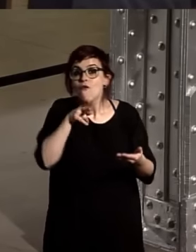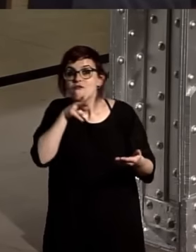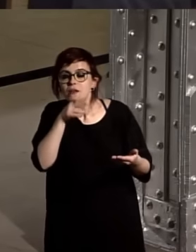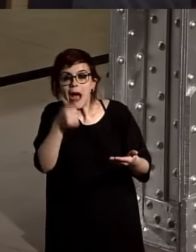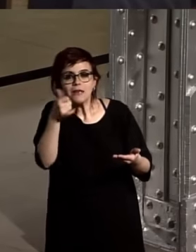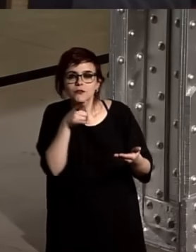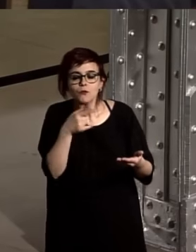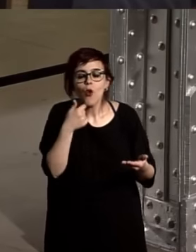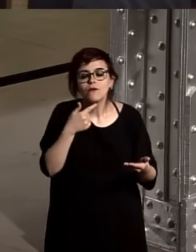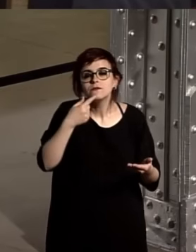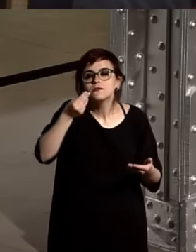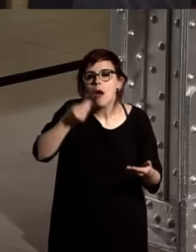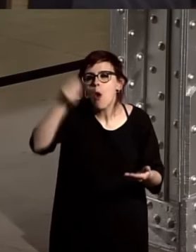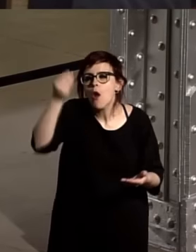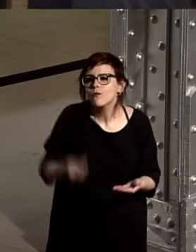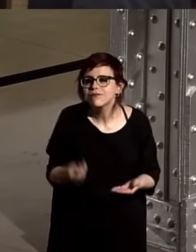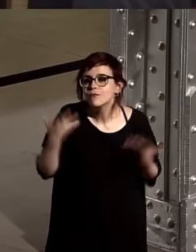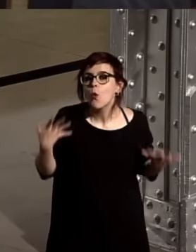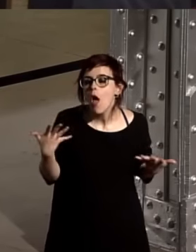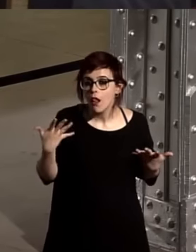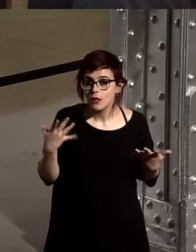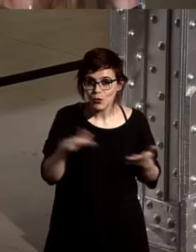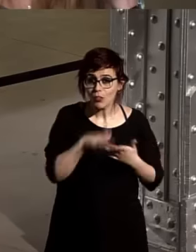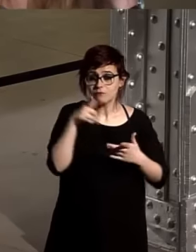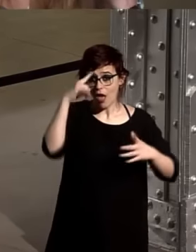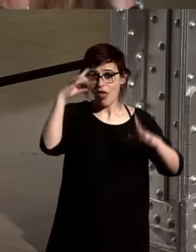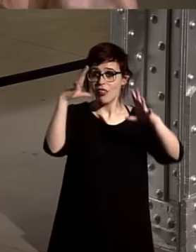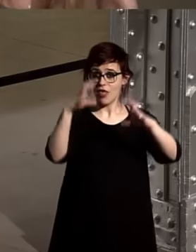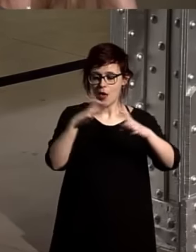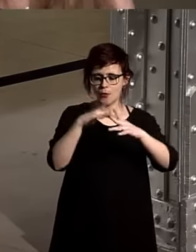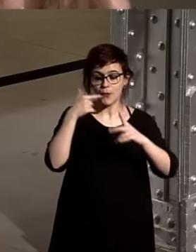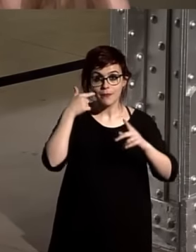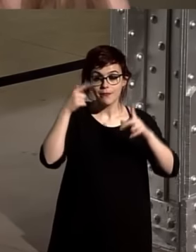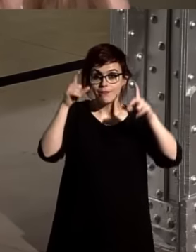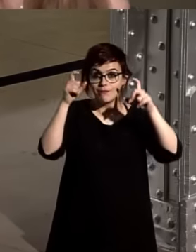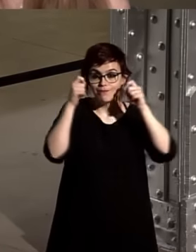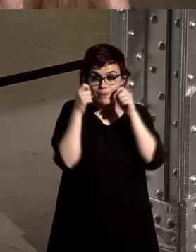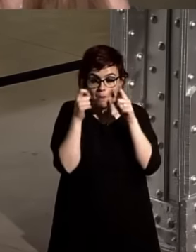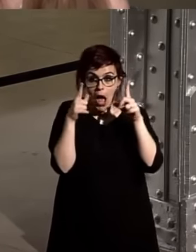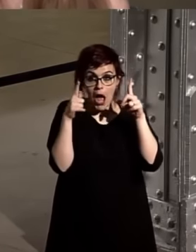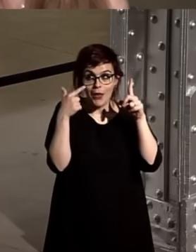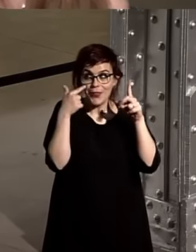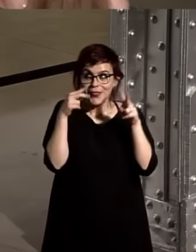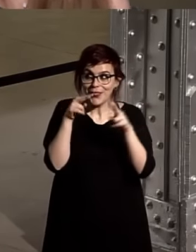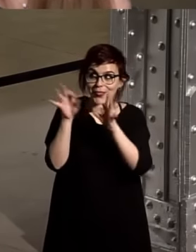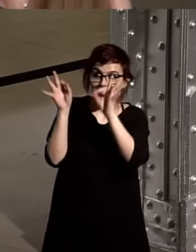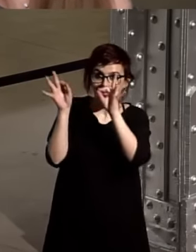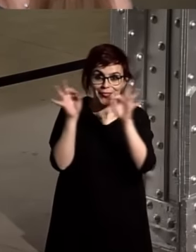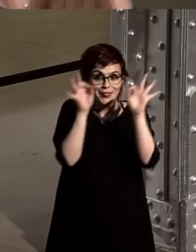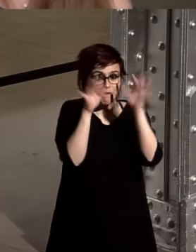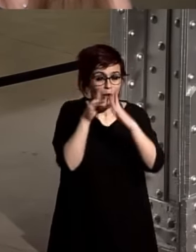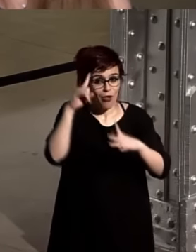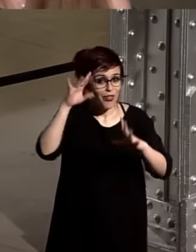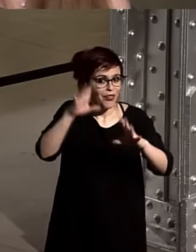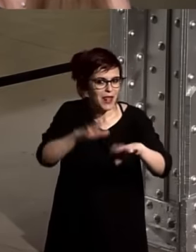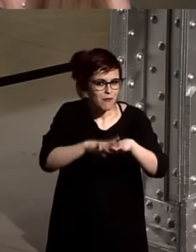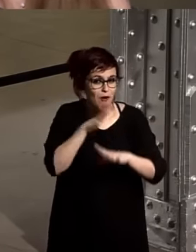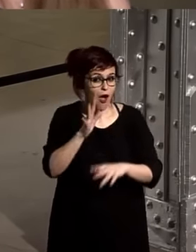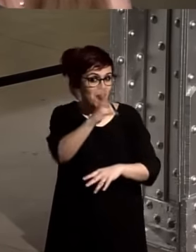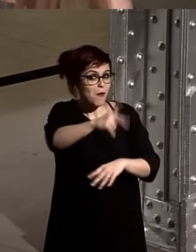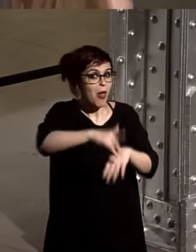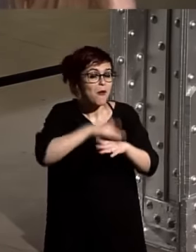pues es la más rica o no el cerebro está con los ojos muy abiertos el cerebro está mirando todo porque en el fondo es uno de los cerebros que ha